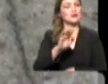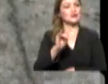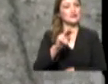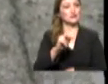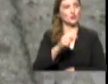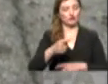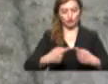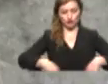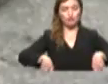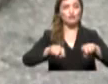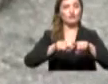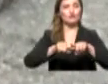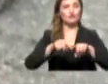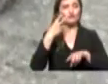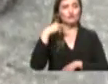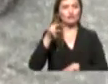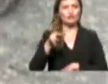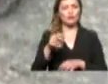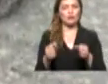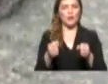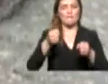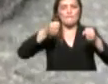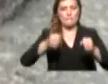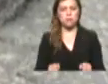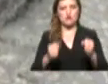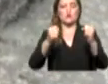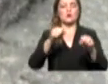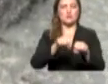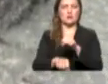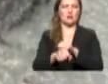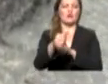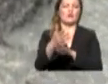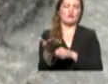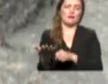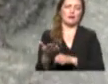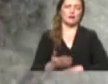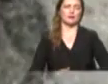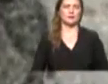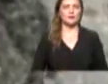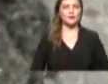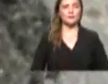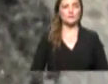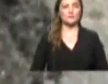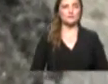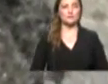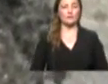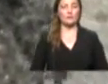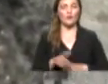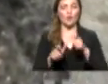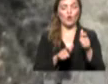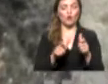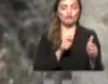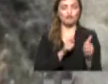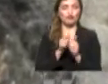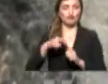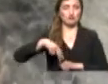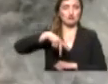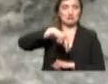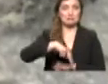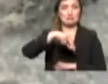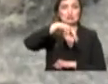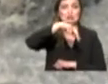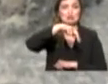un gigantesco hueco, el cual causa molestias a los conductores que pasan por el lugar y a los transeúntes que cruzan la